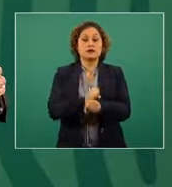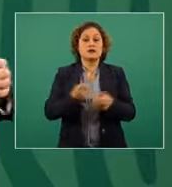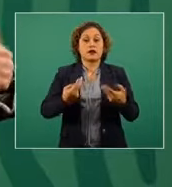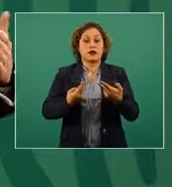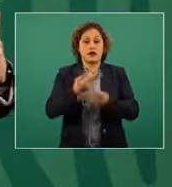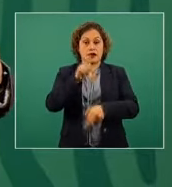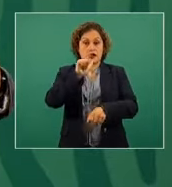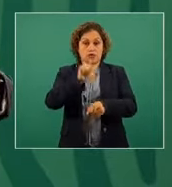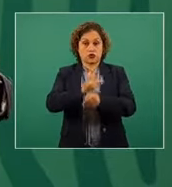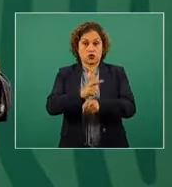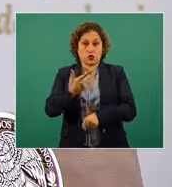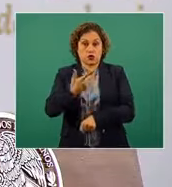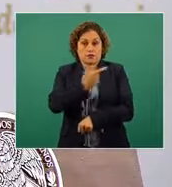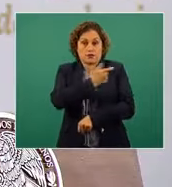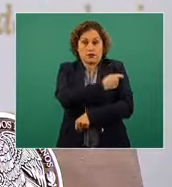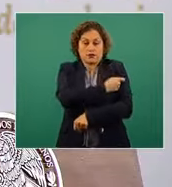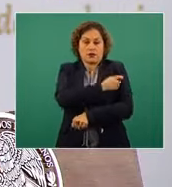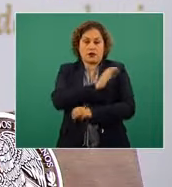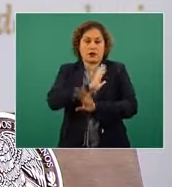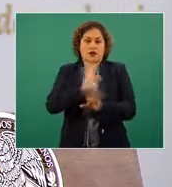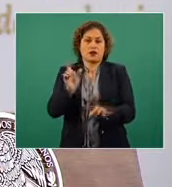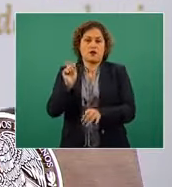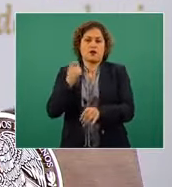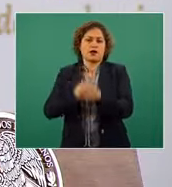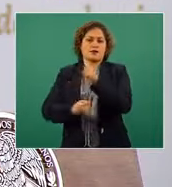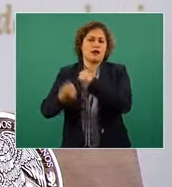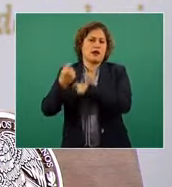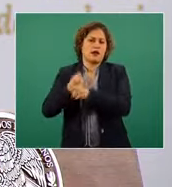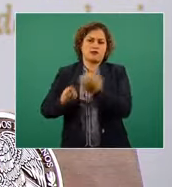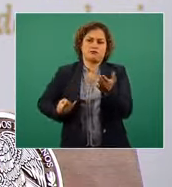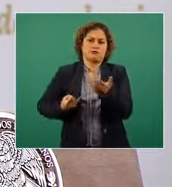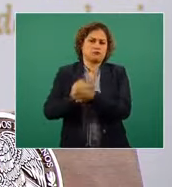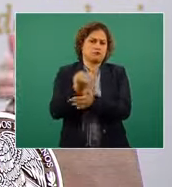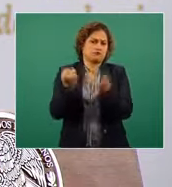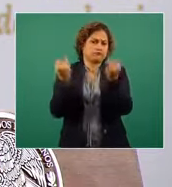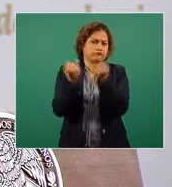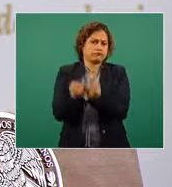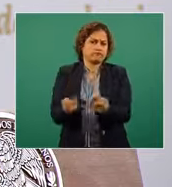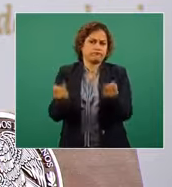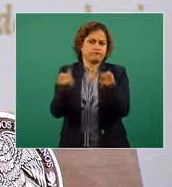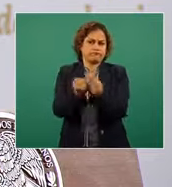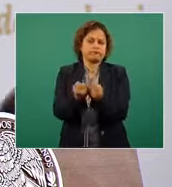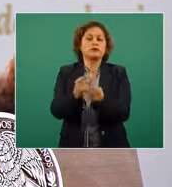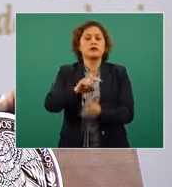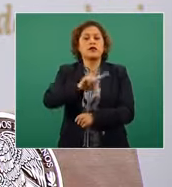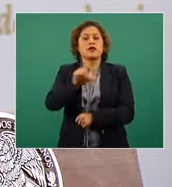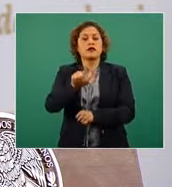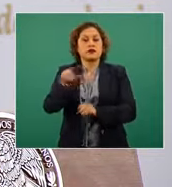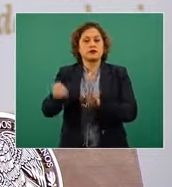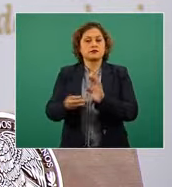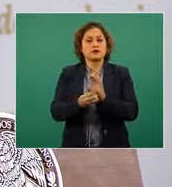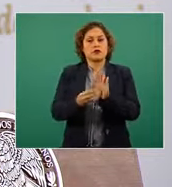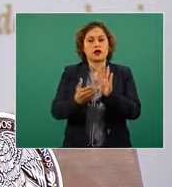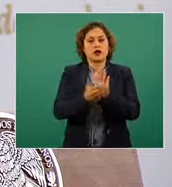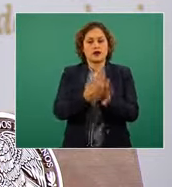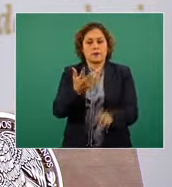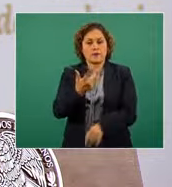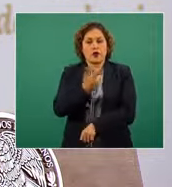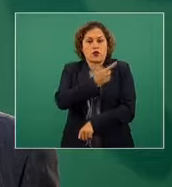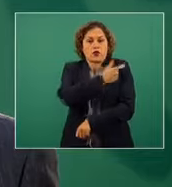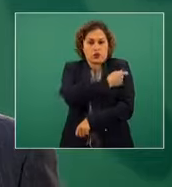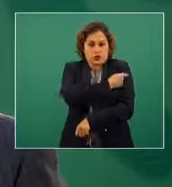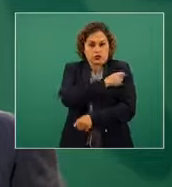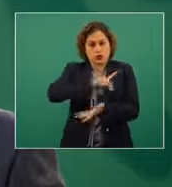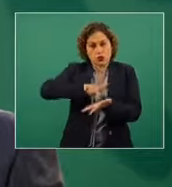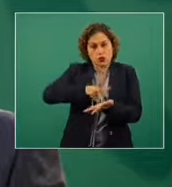establecieron hace ya más de 2 décadas. Posteriormente se incorporó no solamente la vacunación, sino algunas otras intervenciones